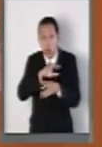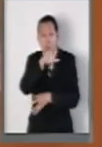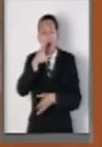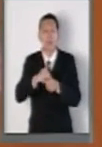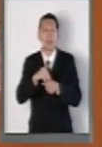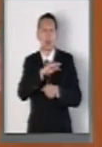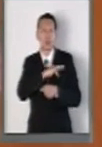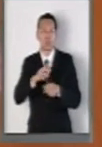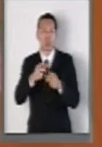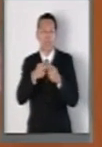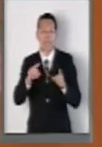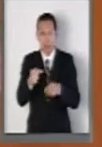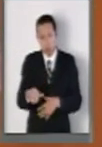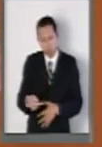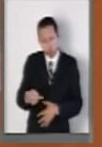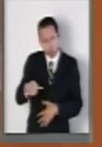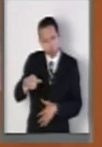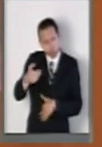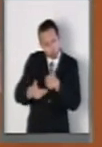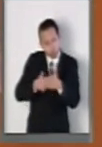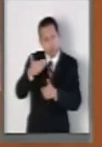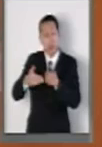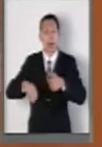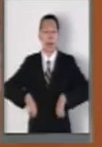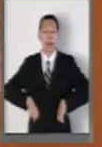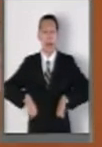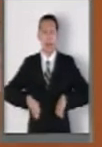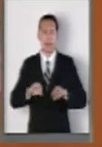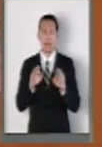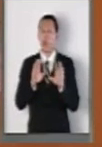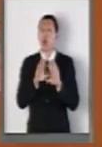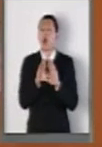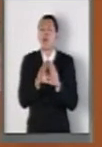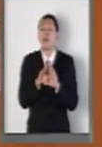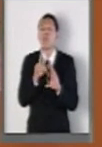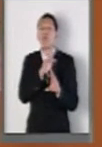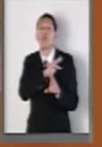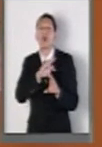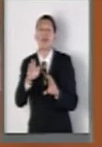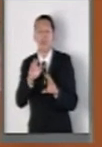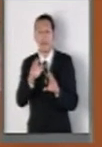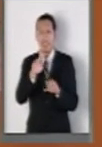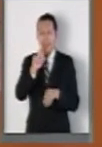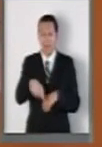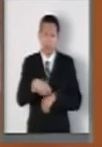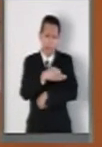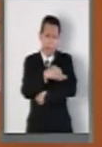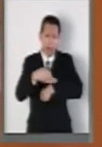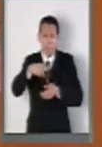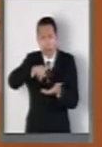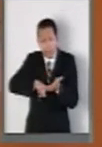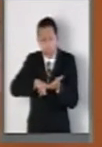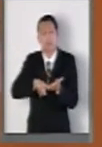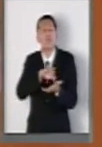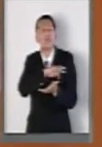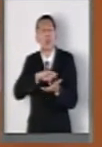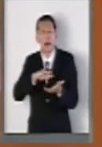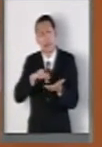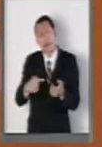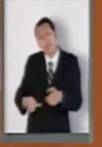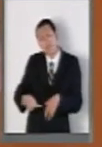armonioso desarrollo de su personalidad. Por ejemplo, crecer en el seno de una familia, en un ambiente de